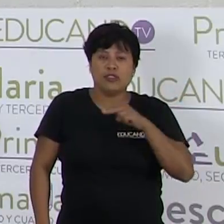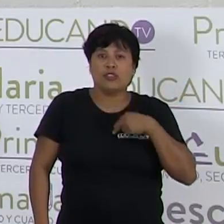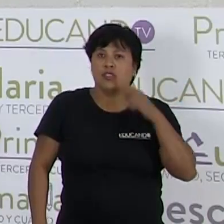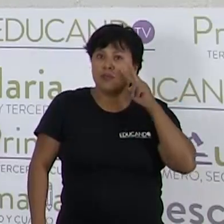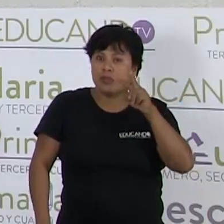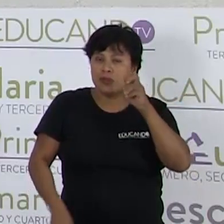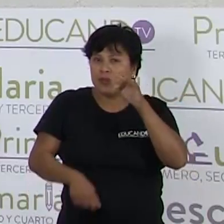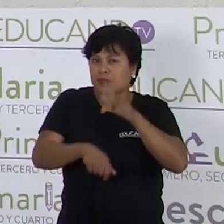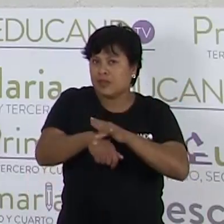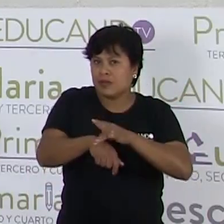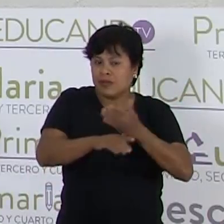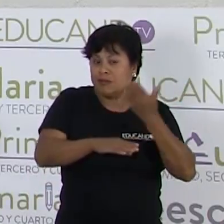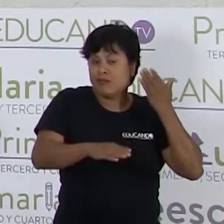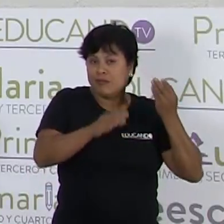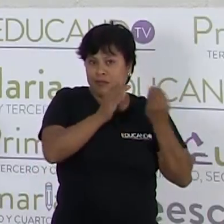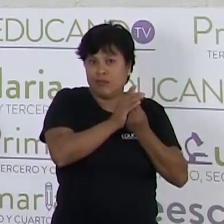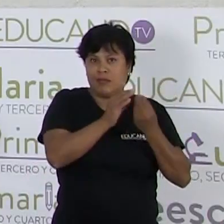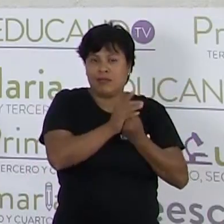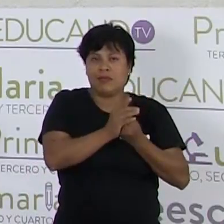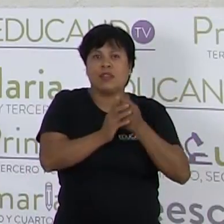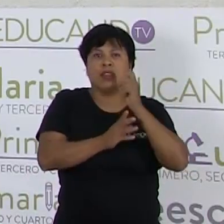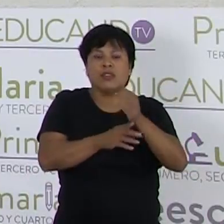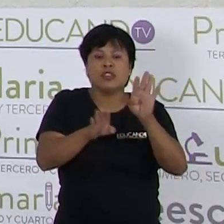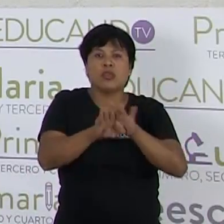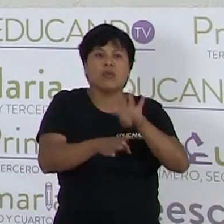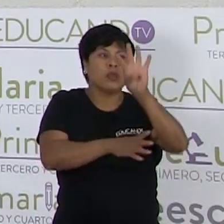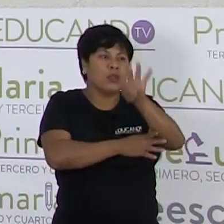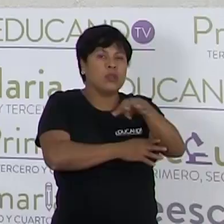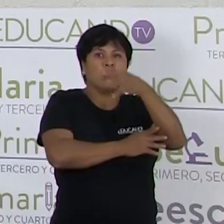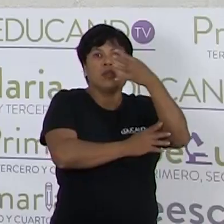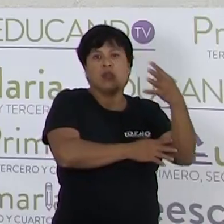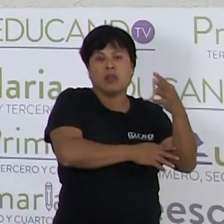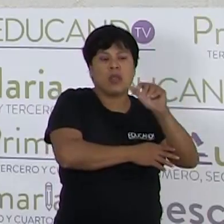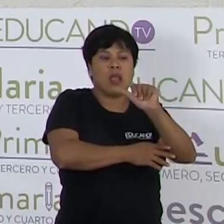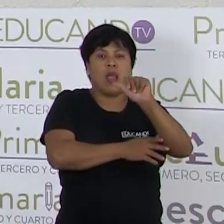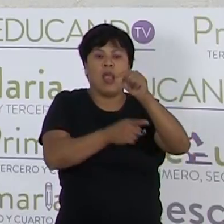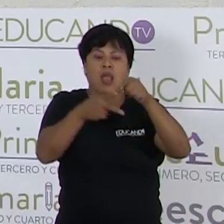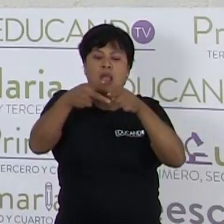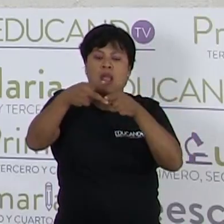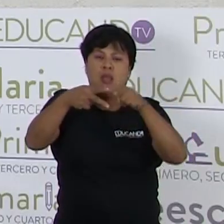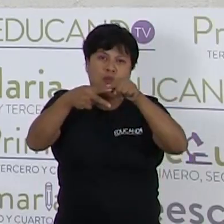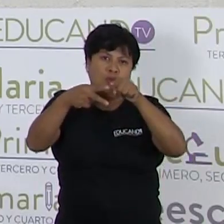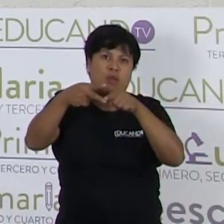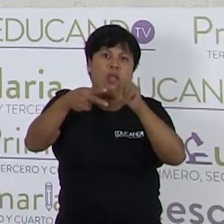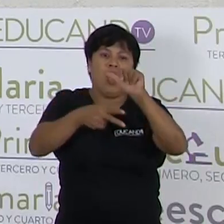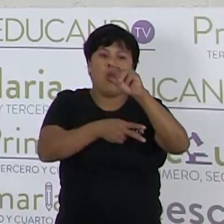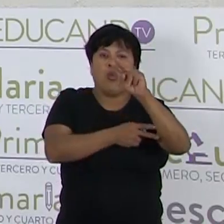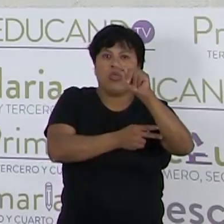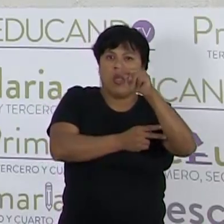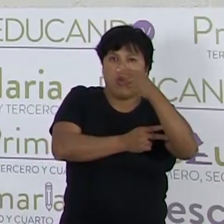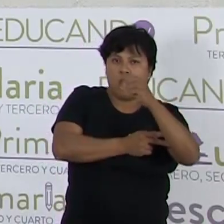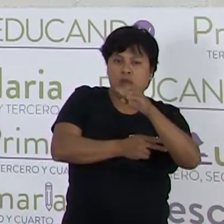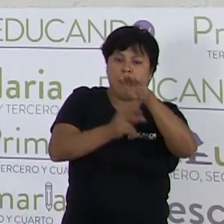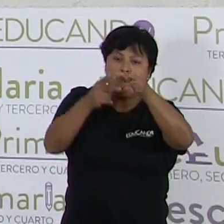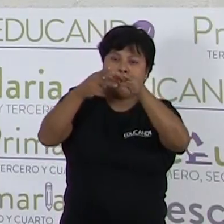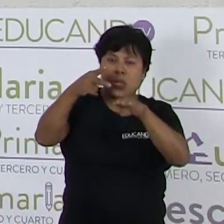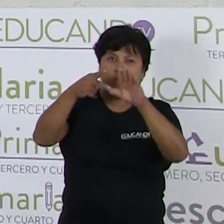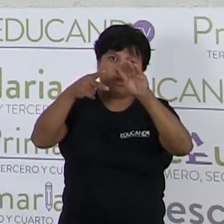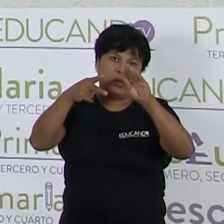que son la clasificación de acuerdo a sus ángulos. Acutángulos menos de 90